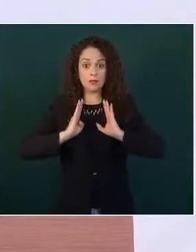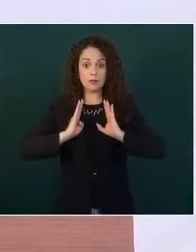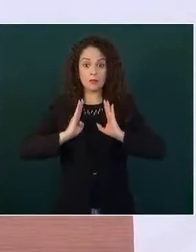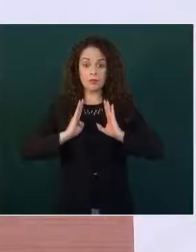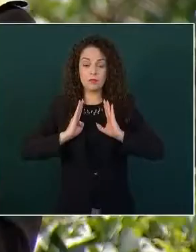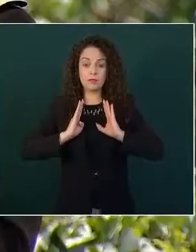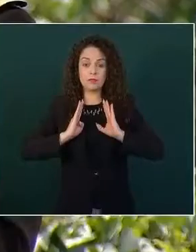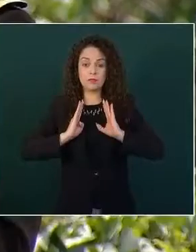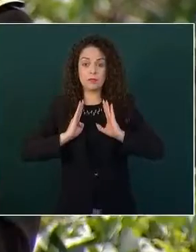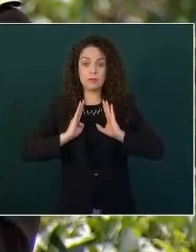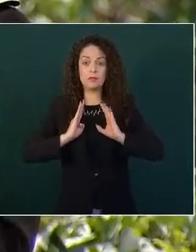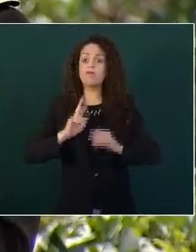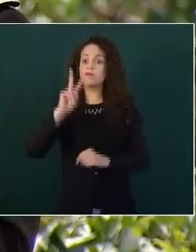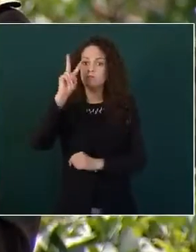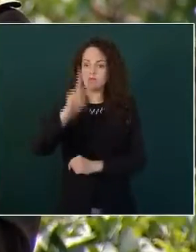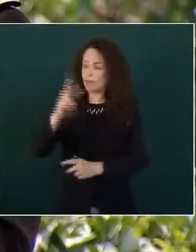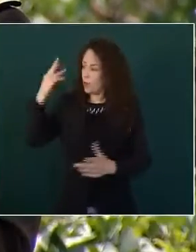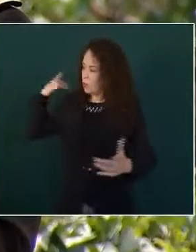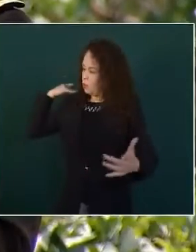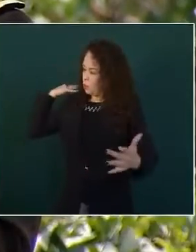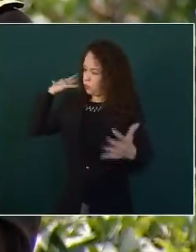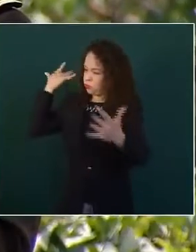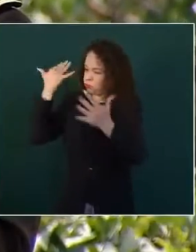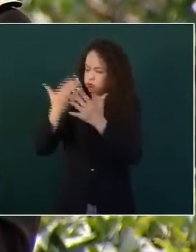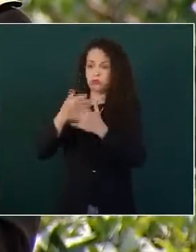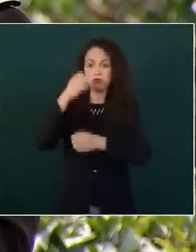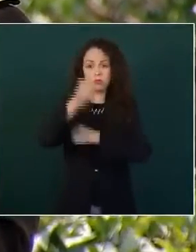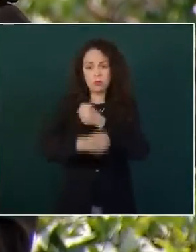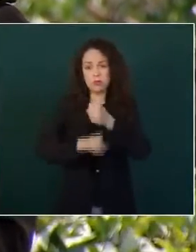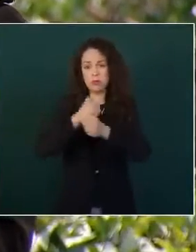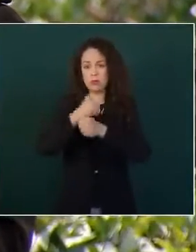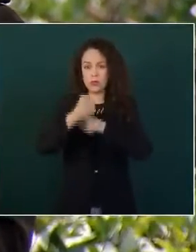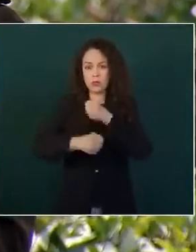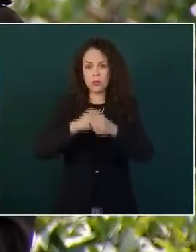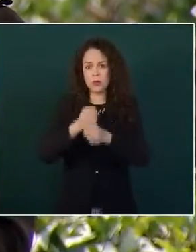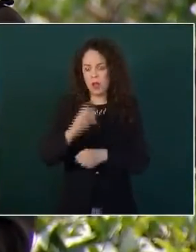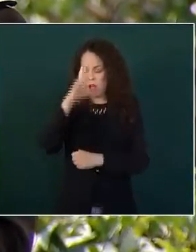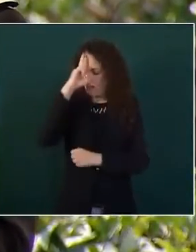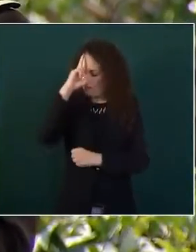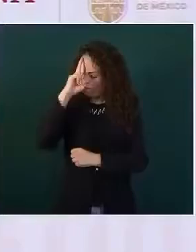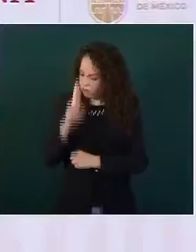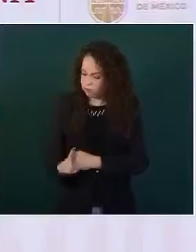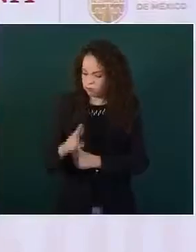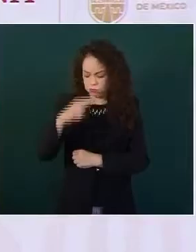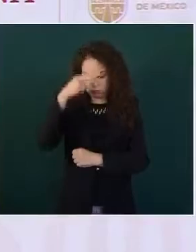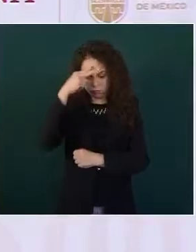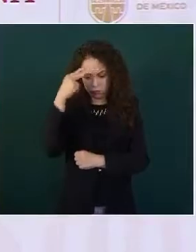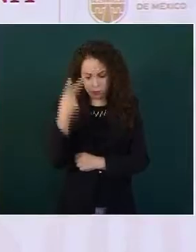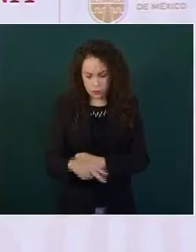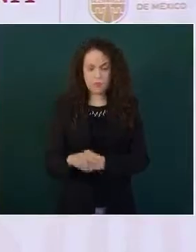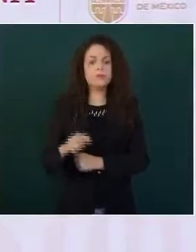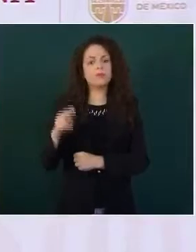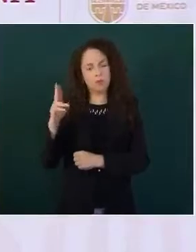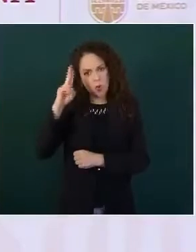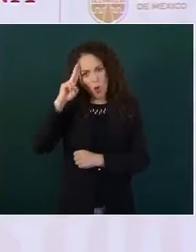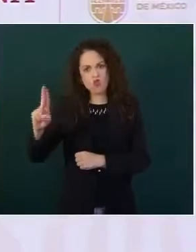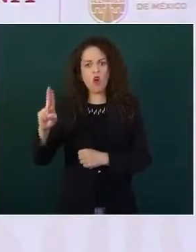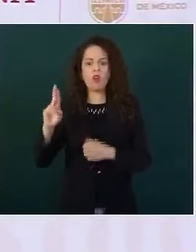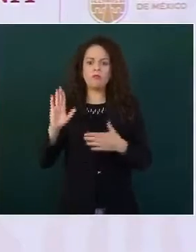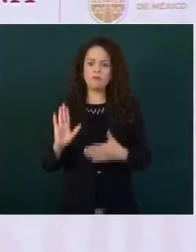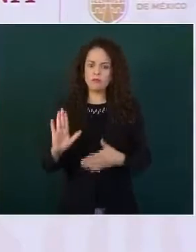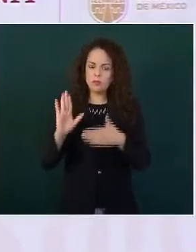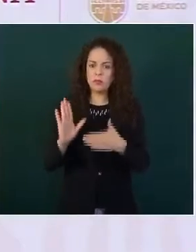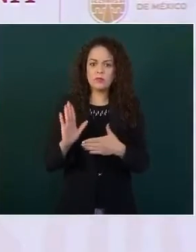históricamente la lealtad, disciplina, honor, patriotismo,